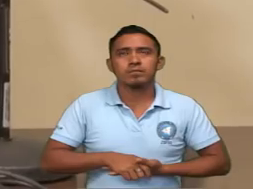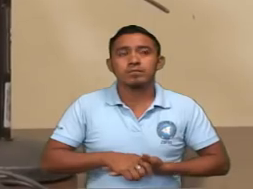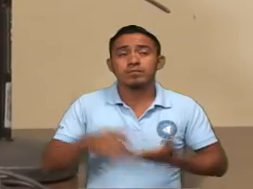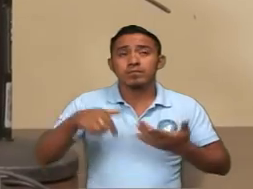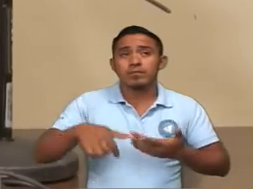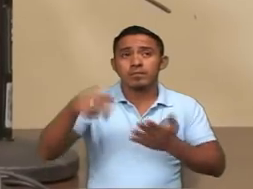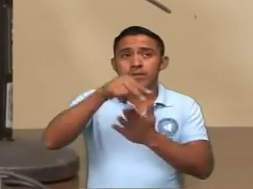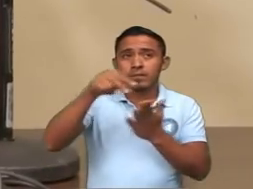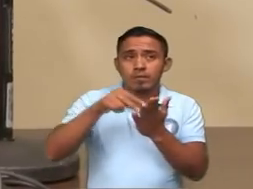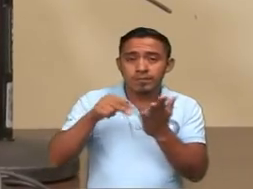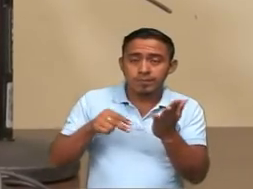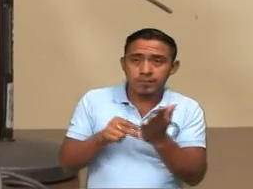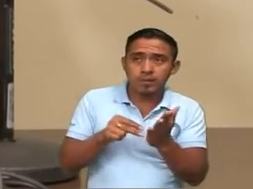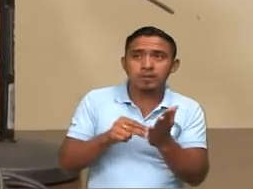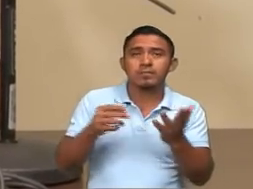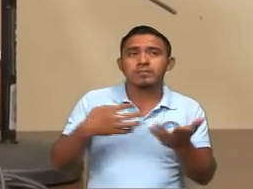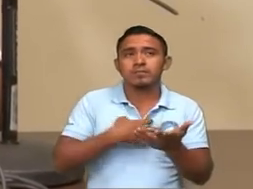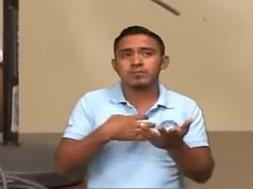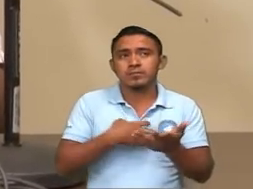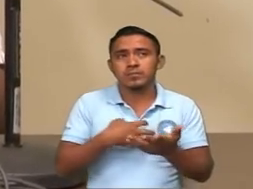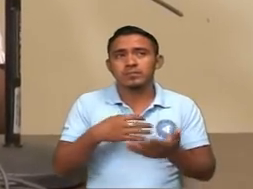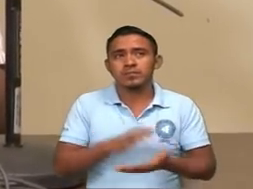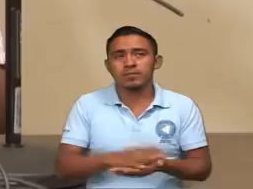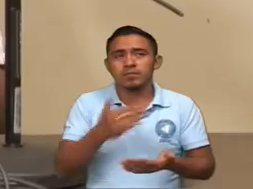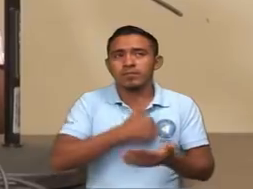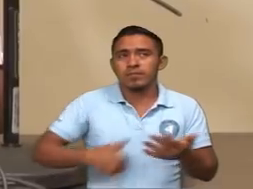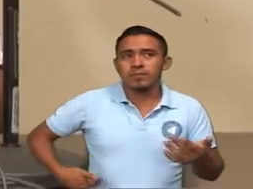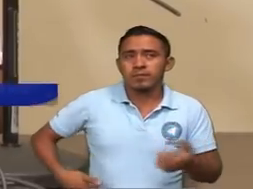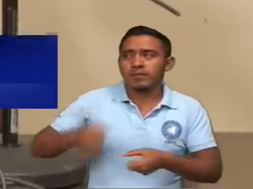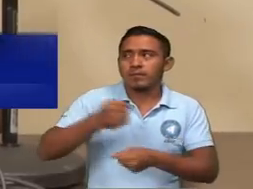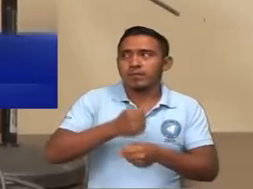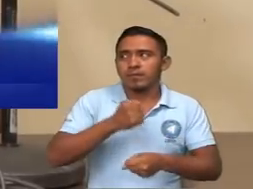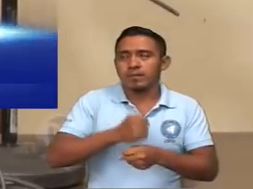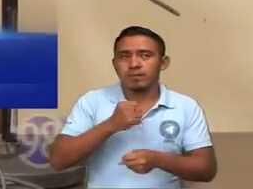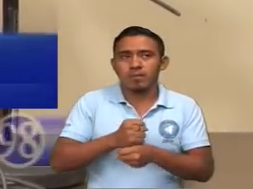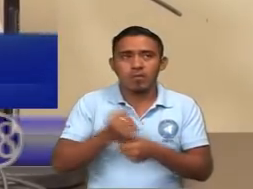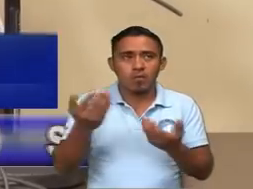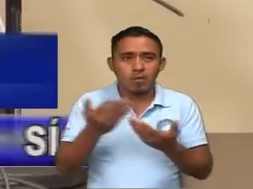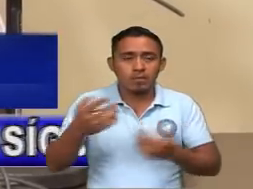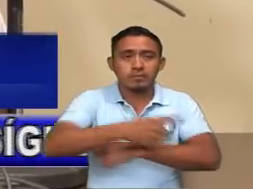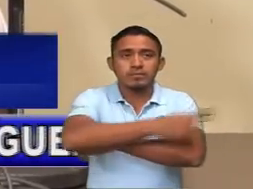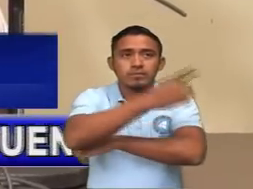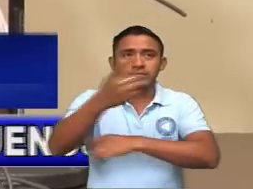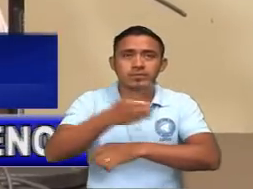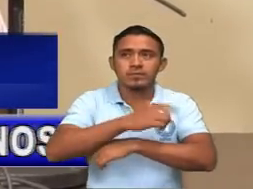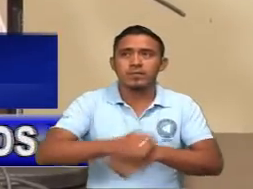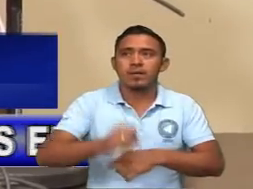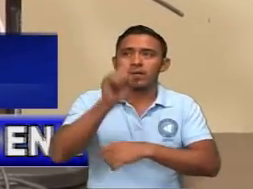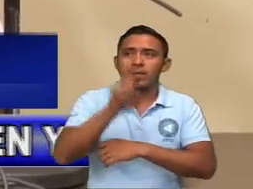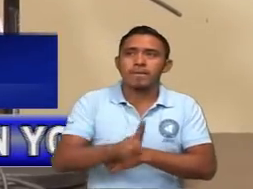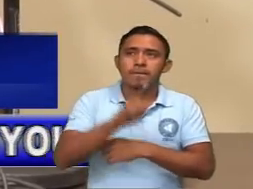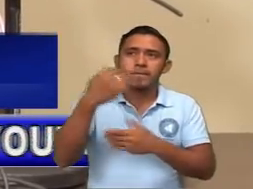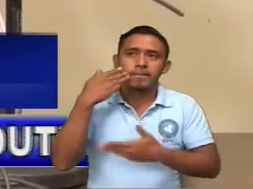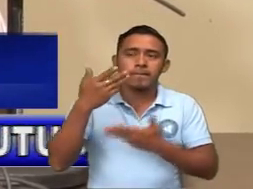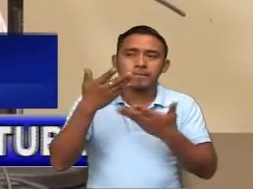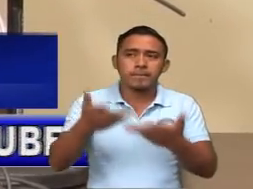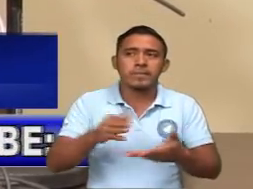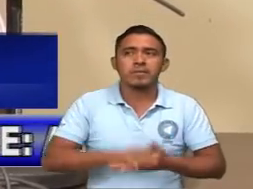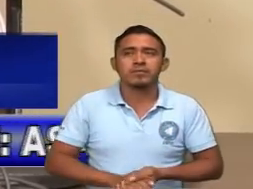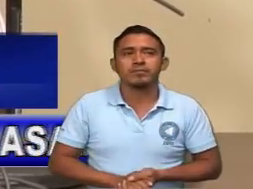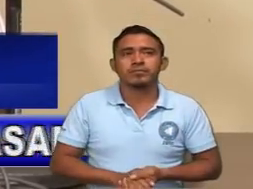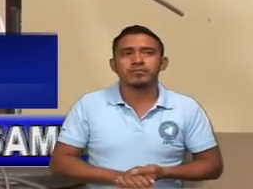Vamos a darle lectura al comunicado de la ministra del Trabajo en relación al día 1 de mayo.